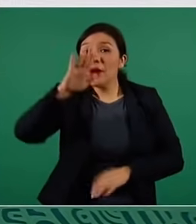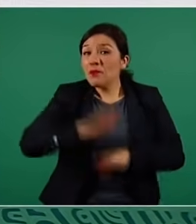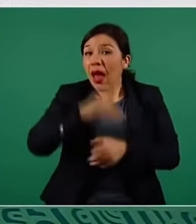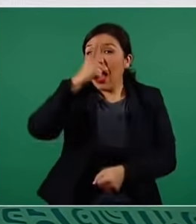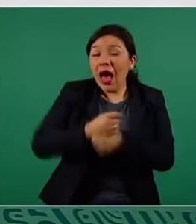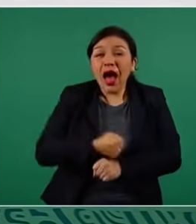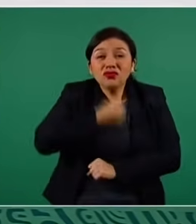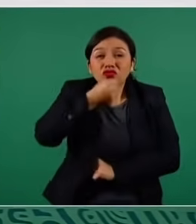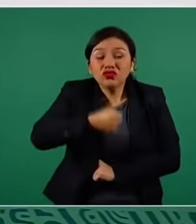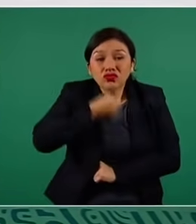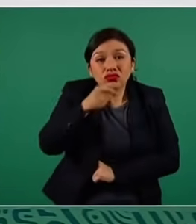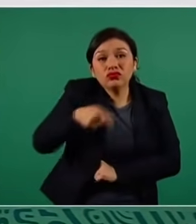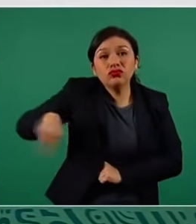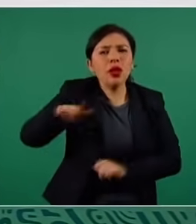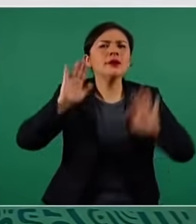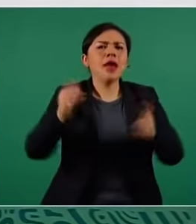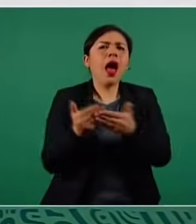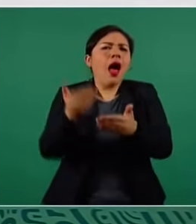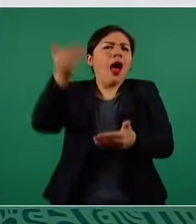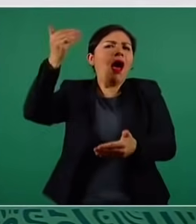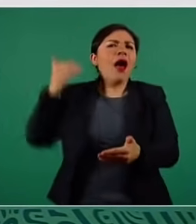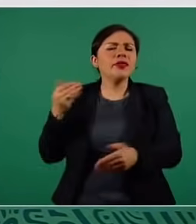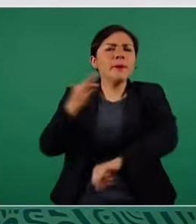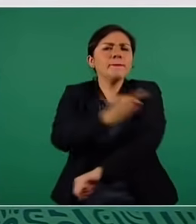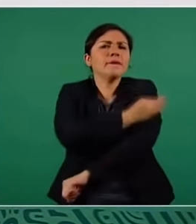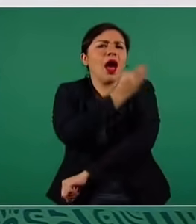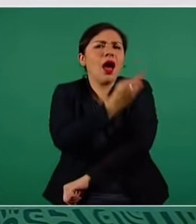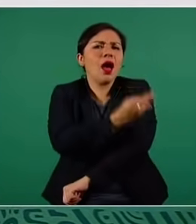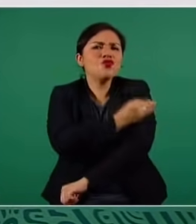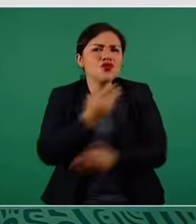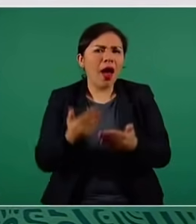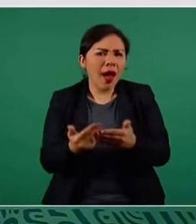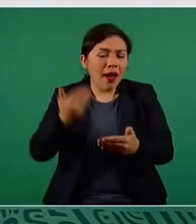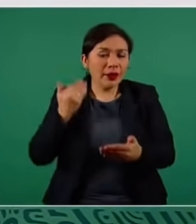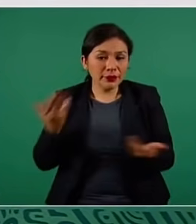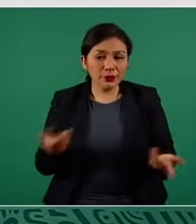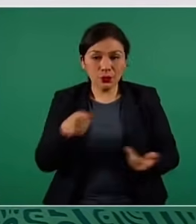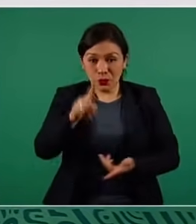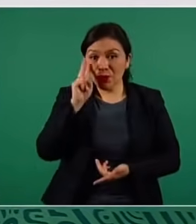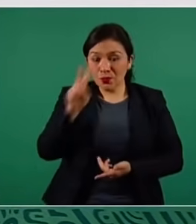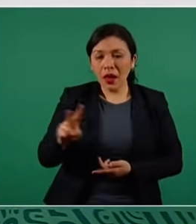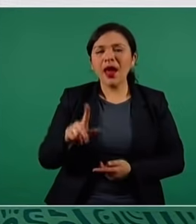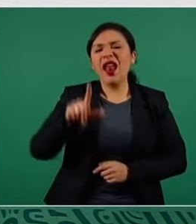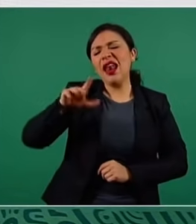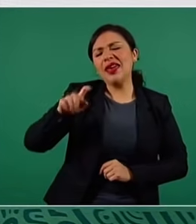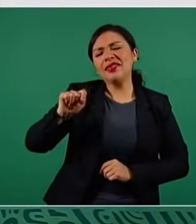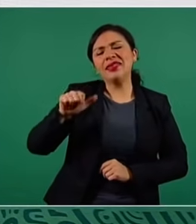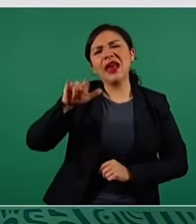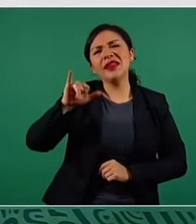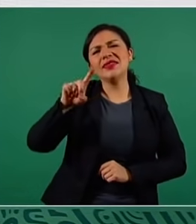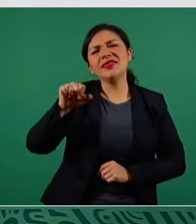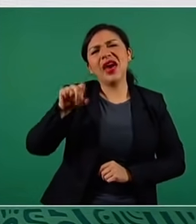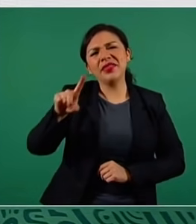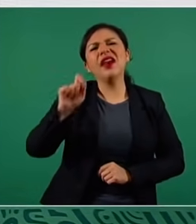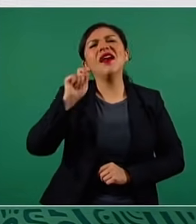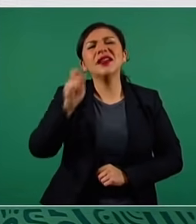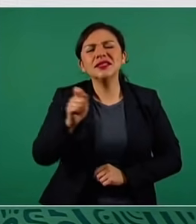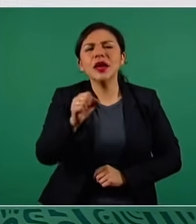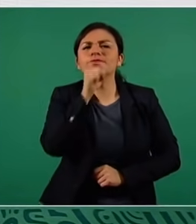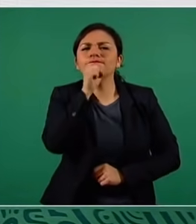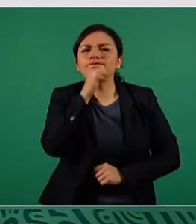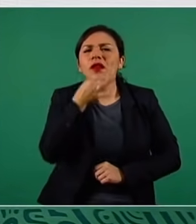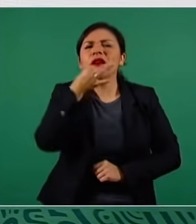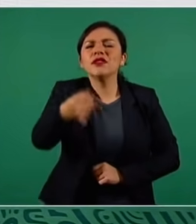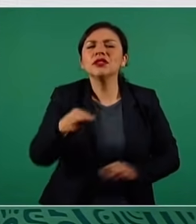ya fueron vacunadas hace varios meses y aquí se refleja por la letalidad la letalidad es un índice